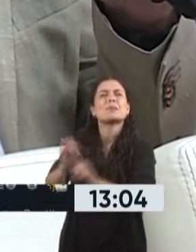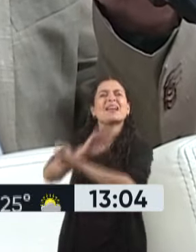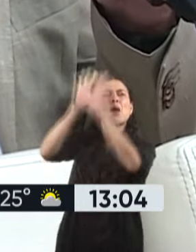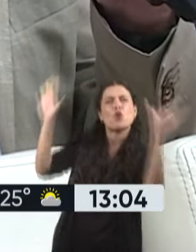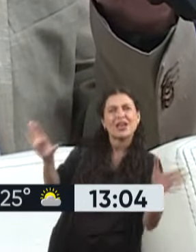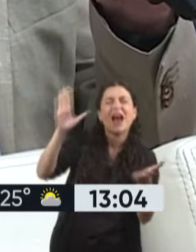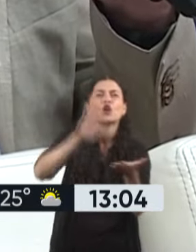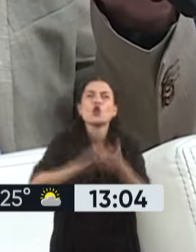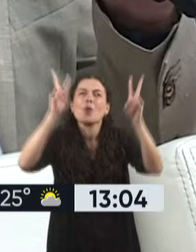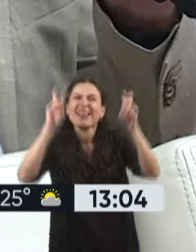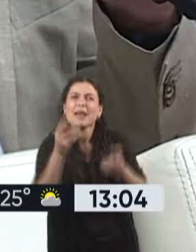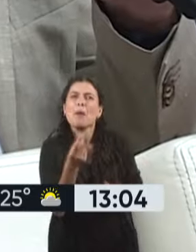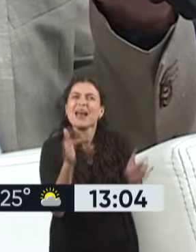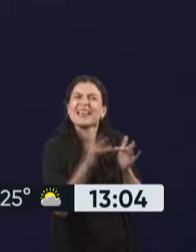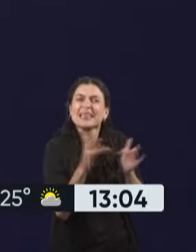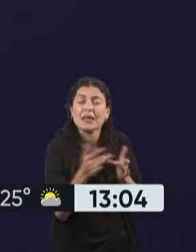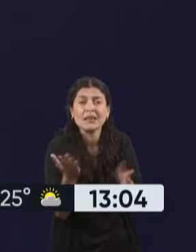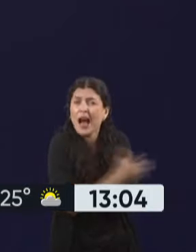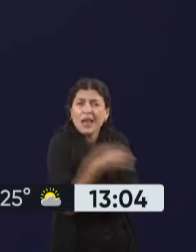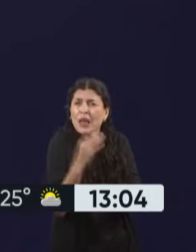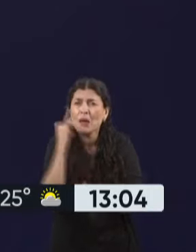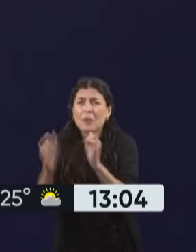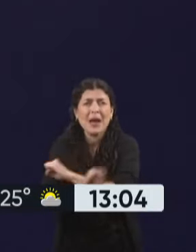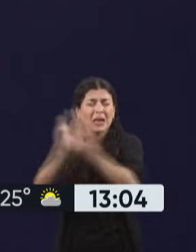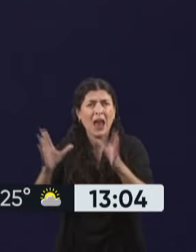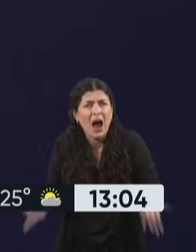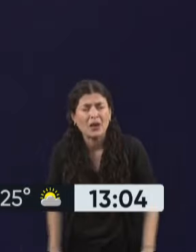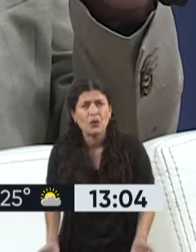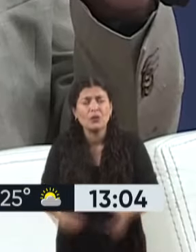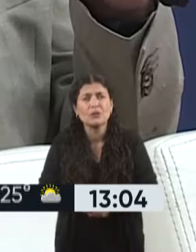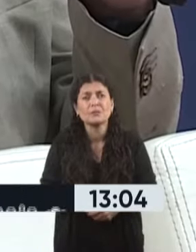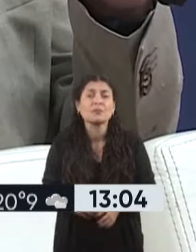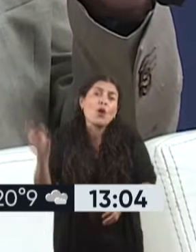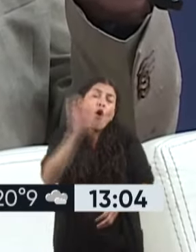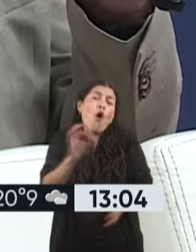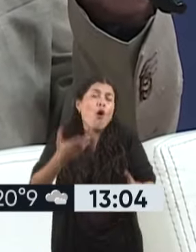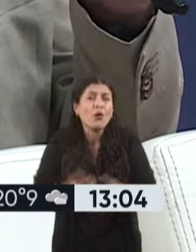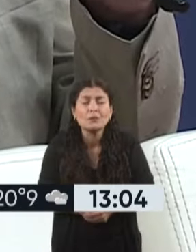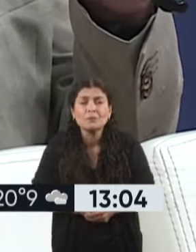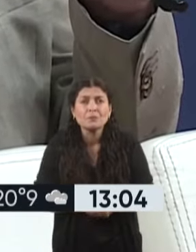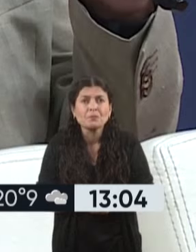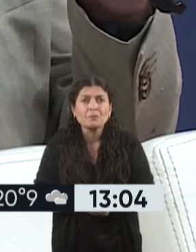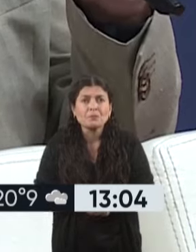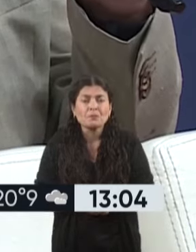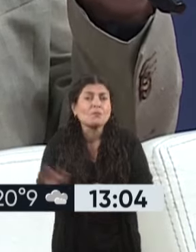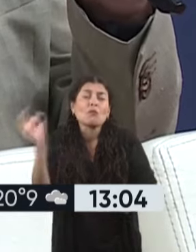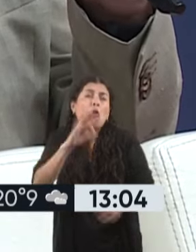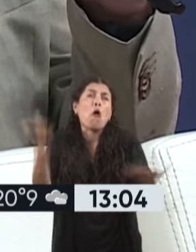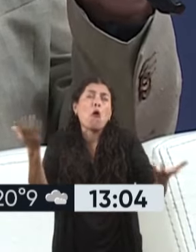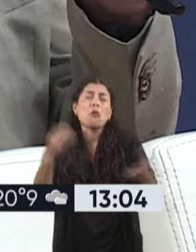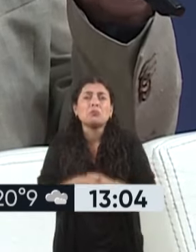situaciones en forma directa. Ajá. O si no, sería entonces que